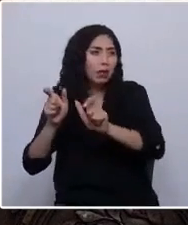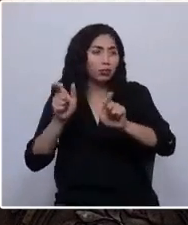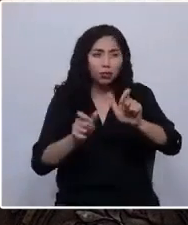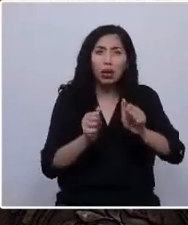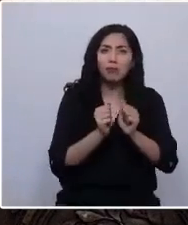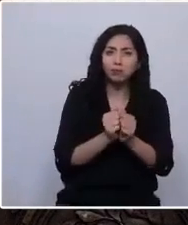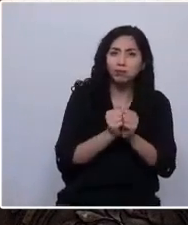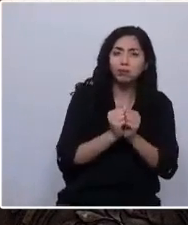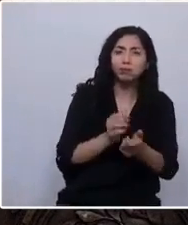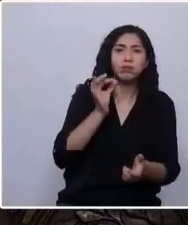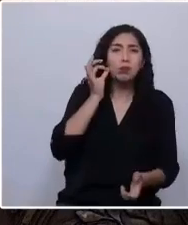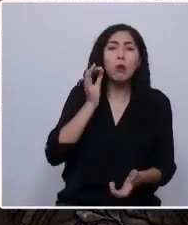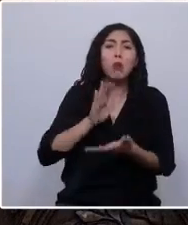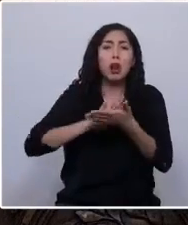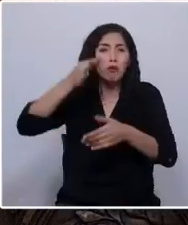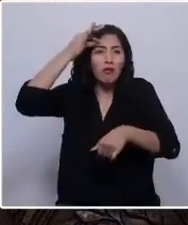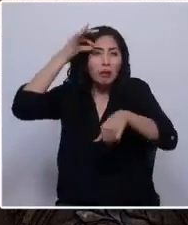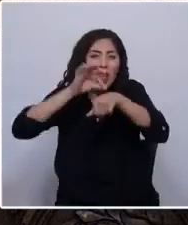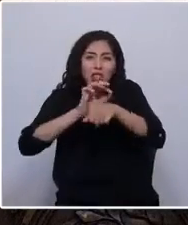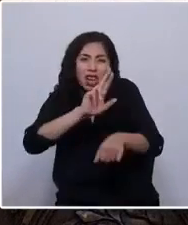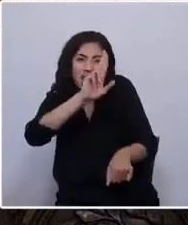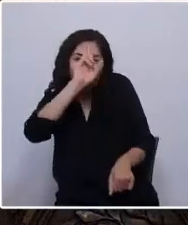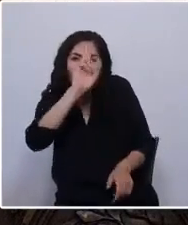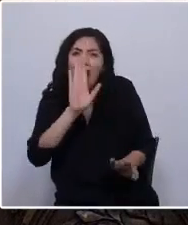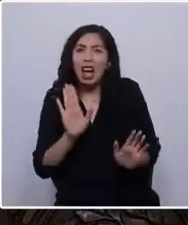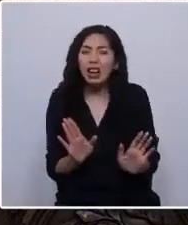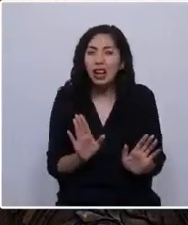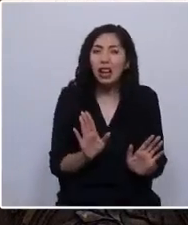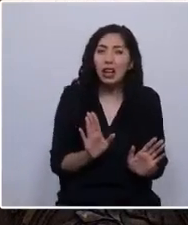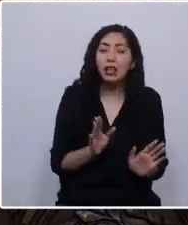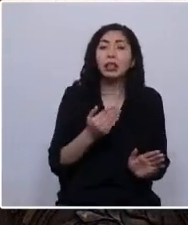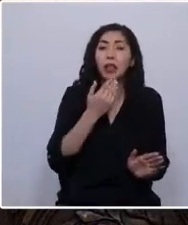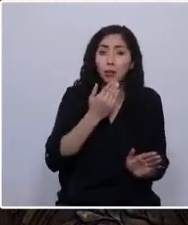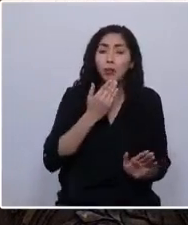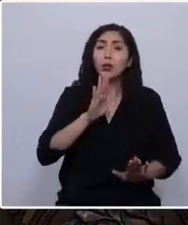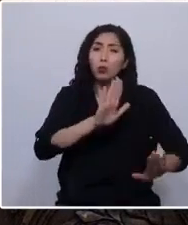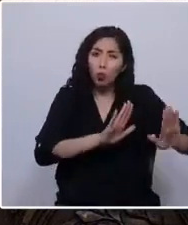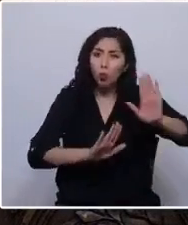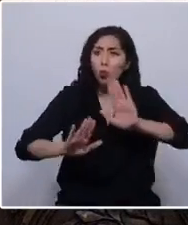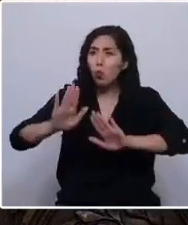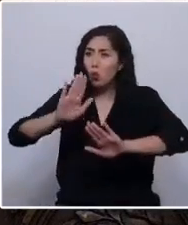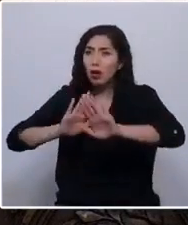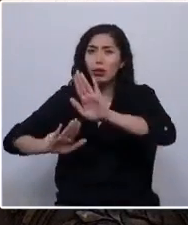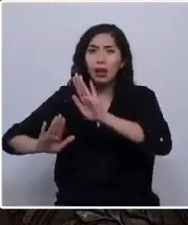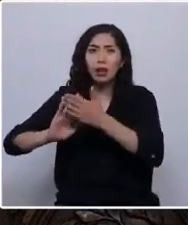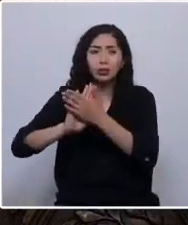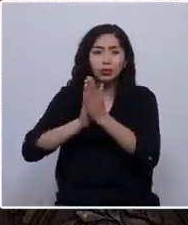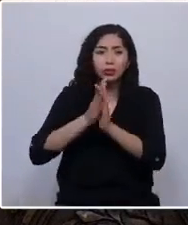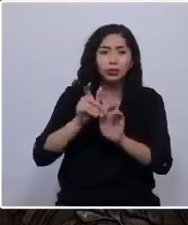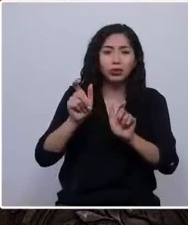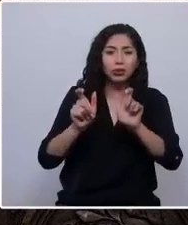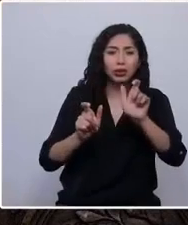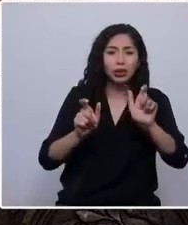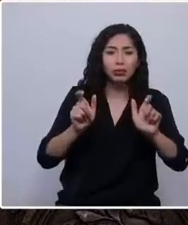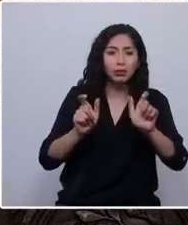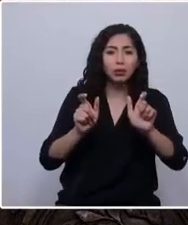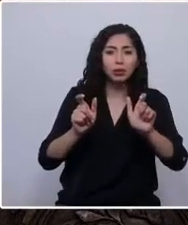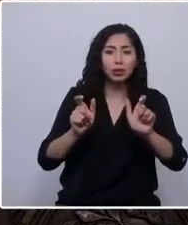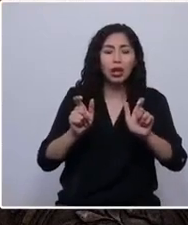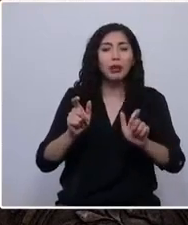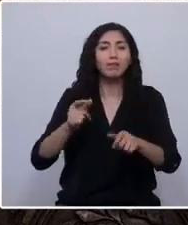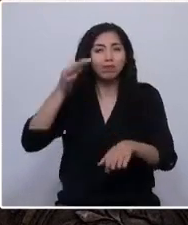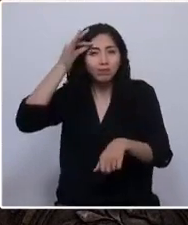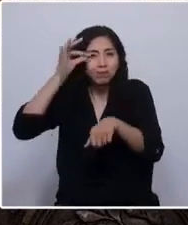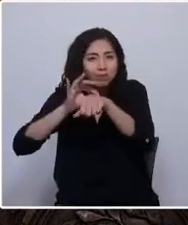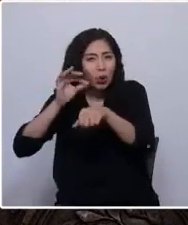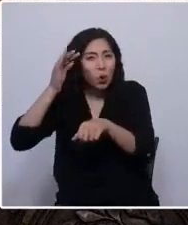son las enfermedades raras o poco frecuentes, la protección de las y los electrodependientes, de las personas con demencia, la